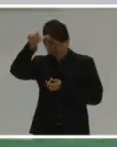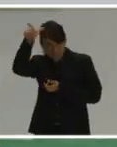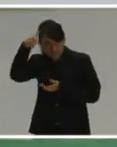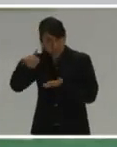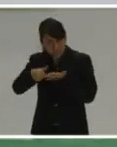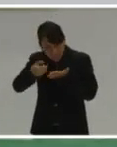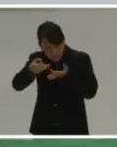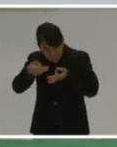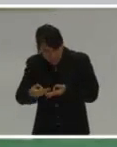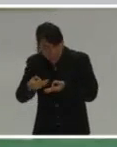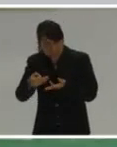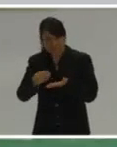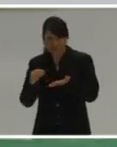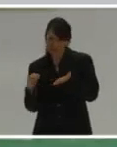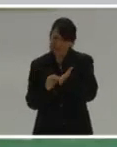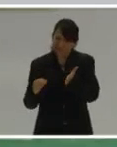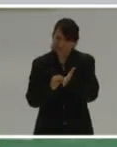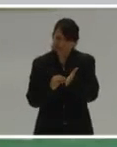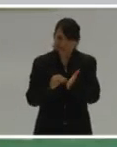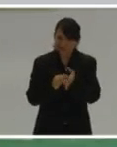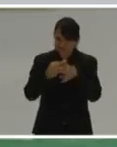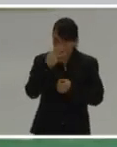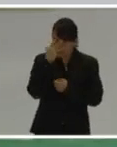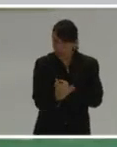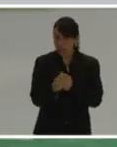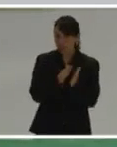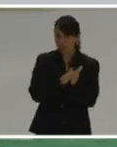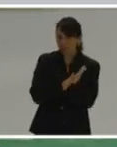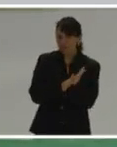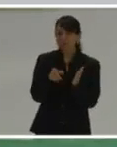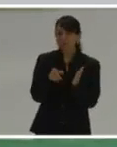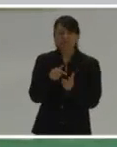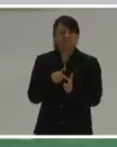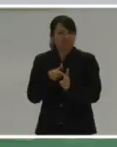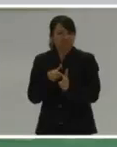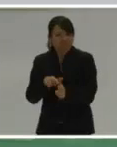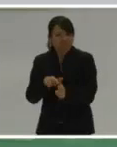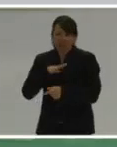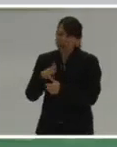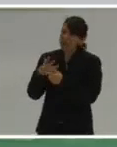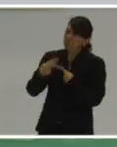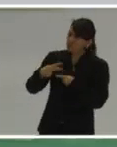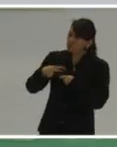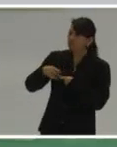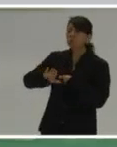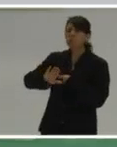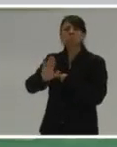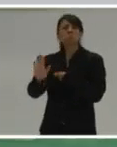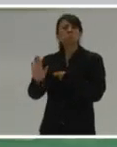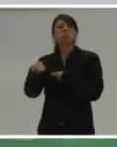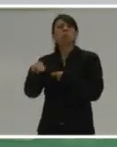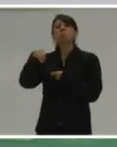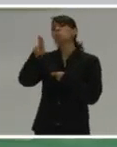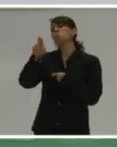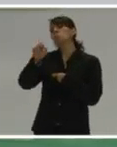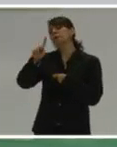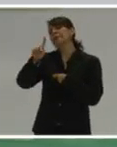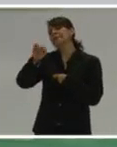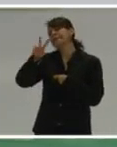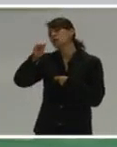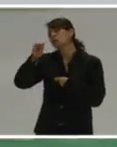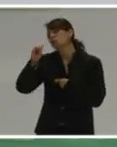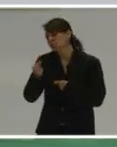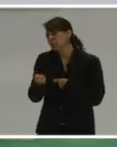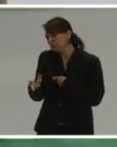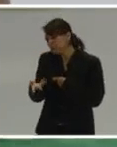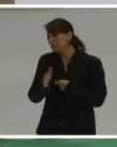de elecciones continúan apareciendo los muertitos, pues, ¿no? Y a eso a veces se llama como,